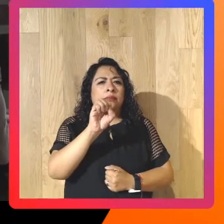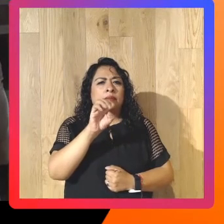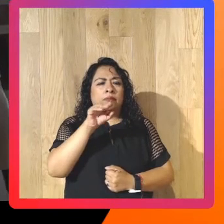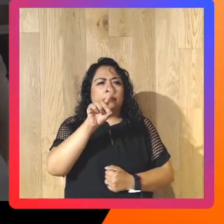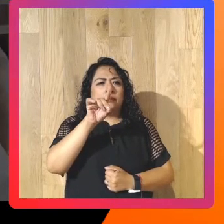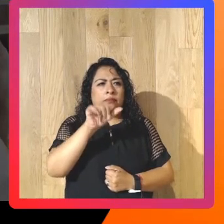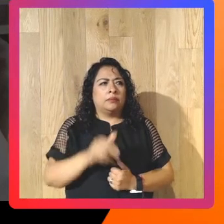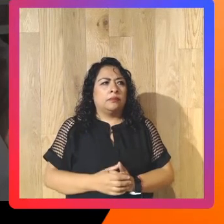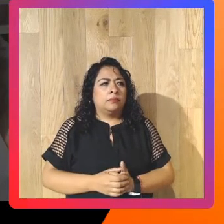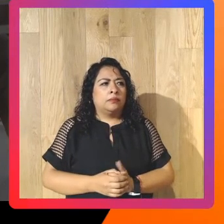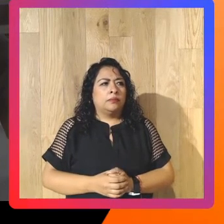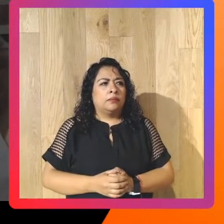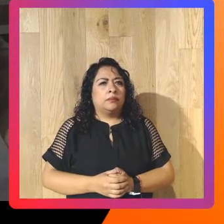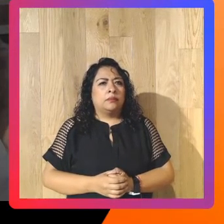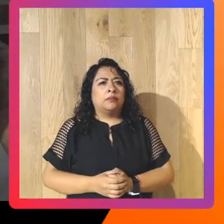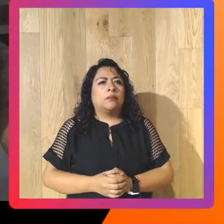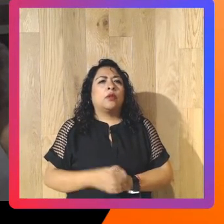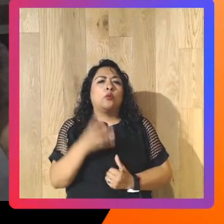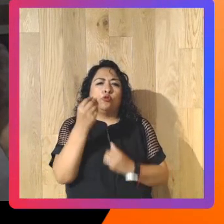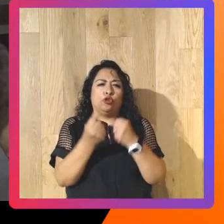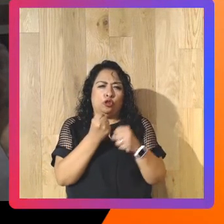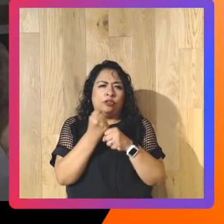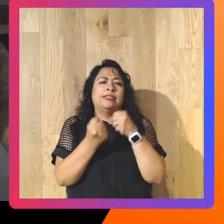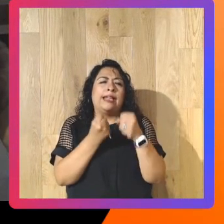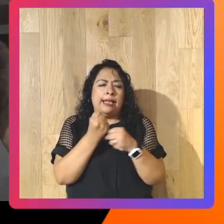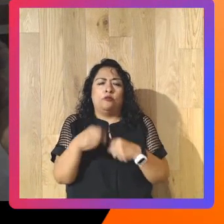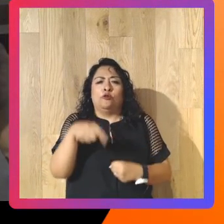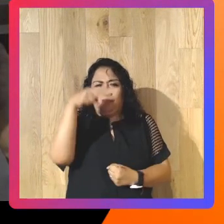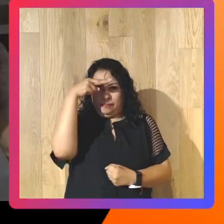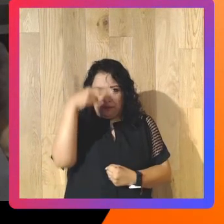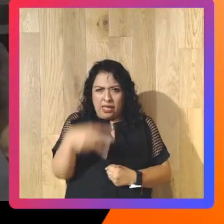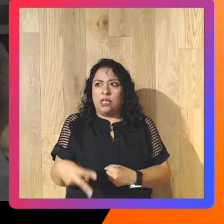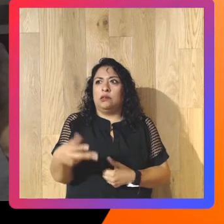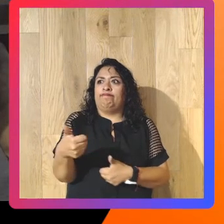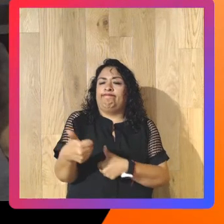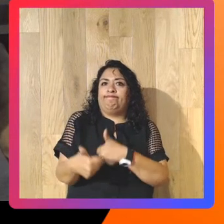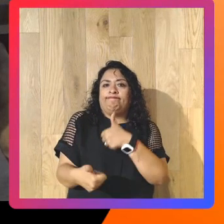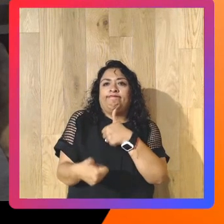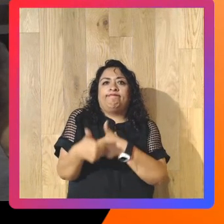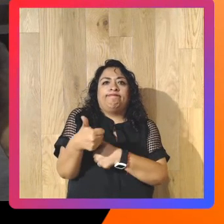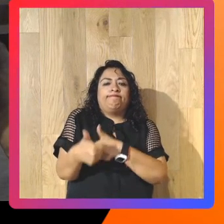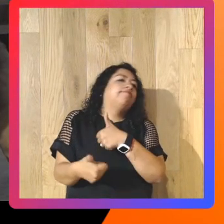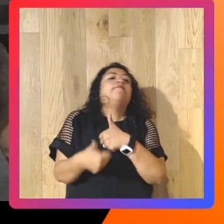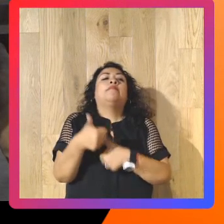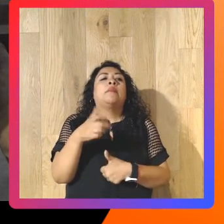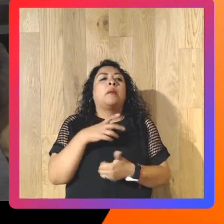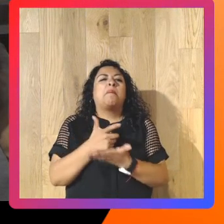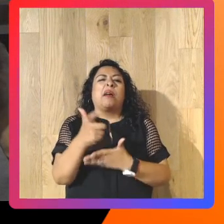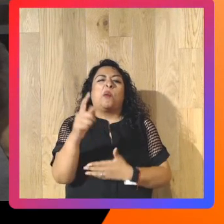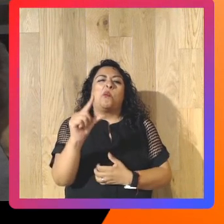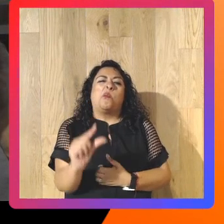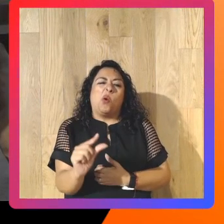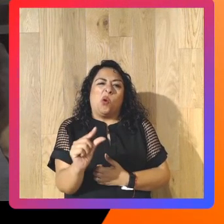Gracias. Durante muchos años, México compitió teniendo salarios